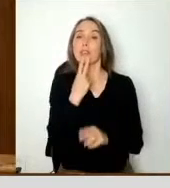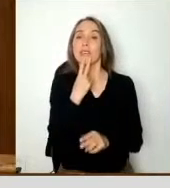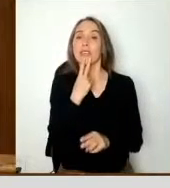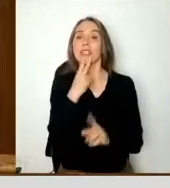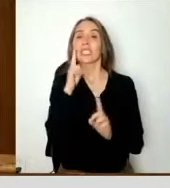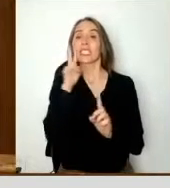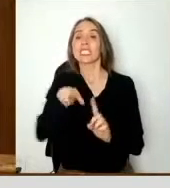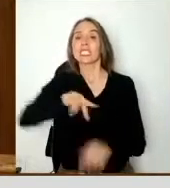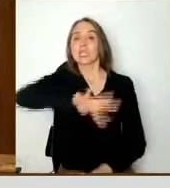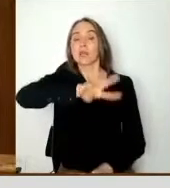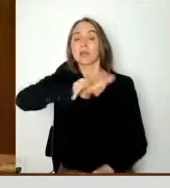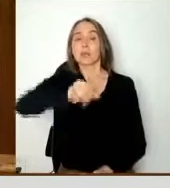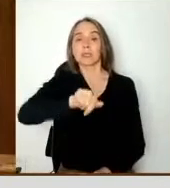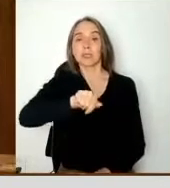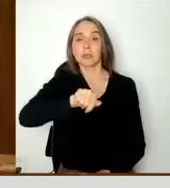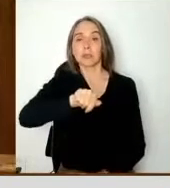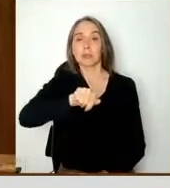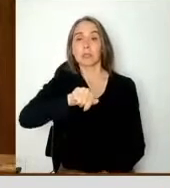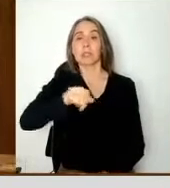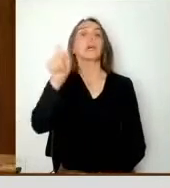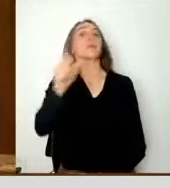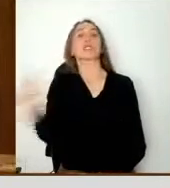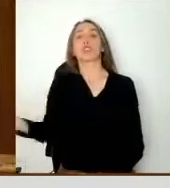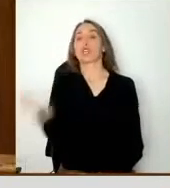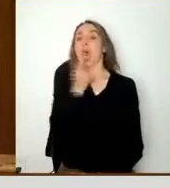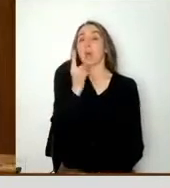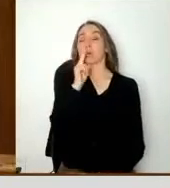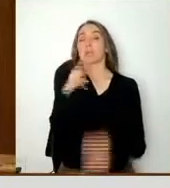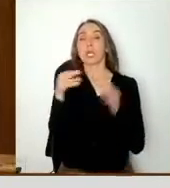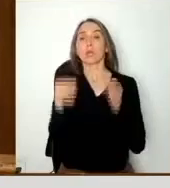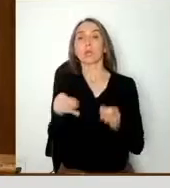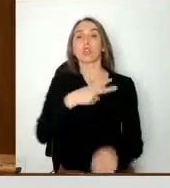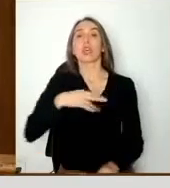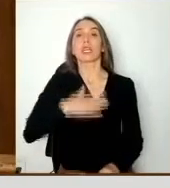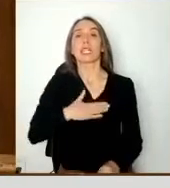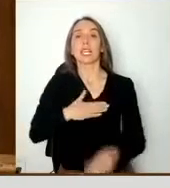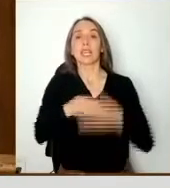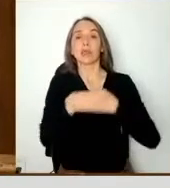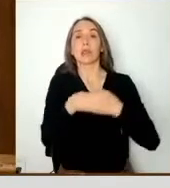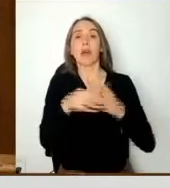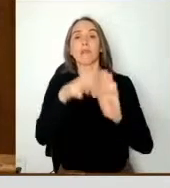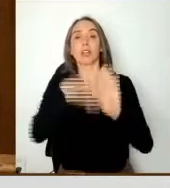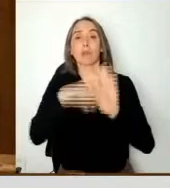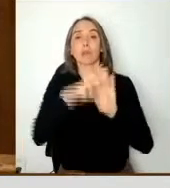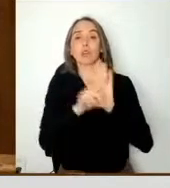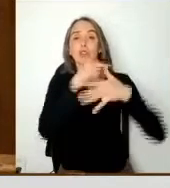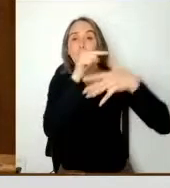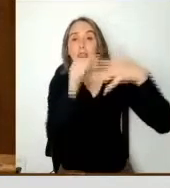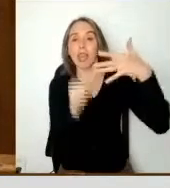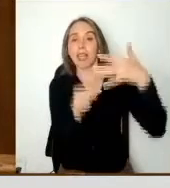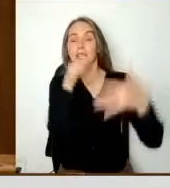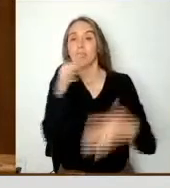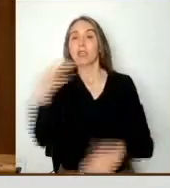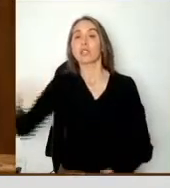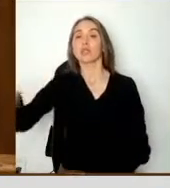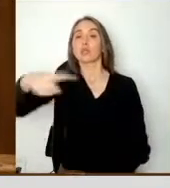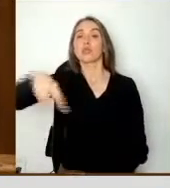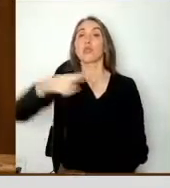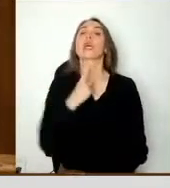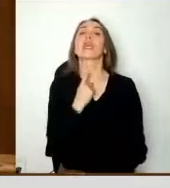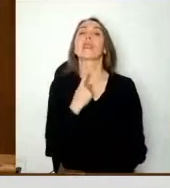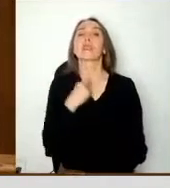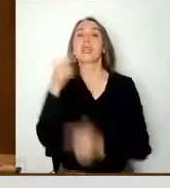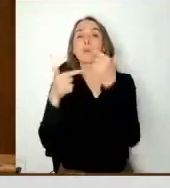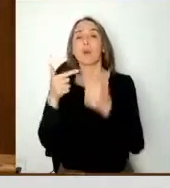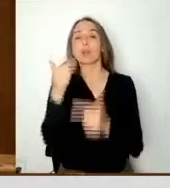delincuencia. Quienes nos han acusado injustamente de querer trabar esta agenda, lo hacen con un interés político muy malintencionado. Y